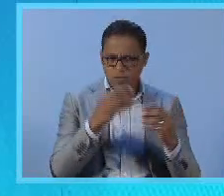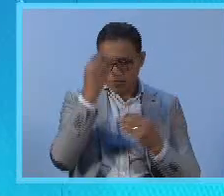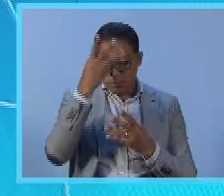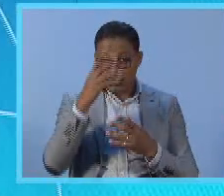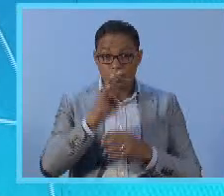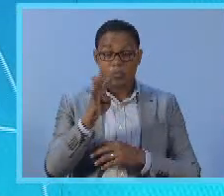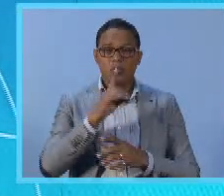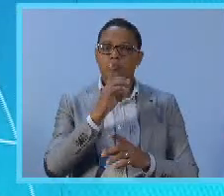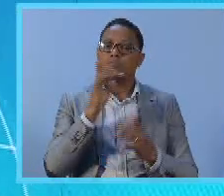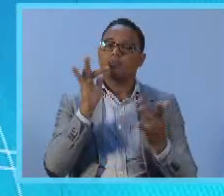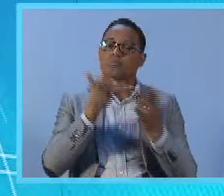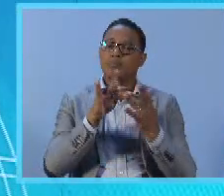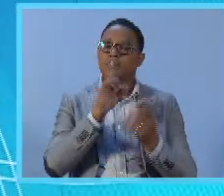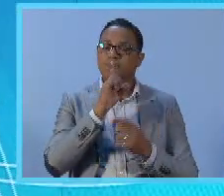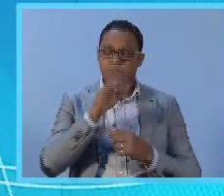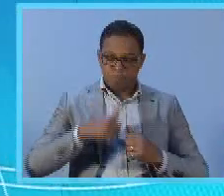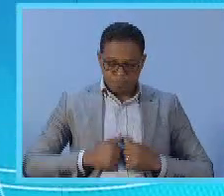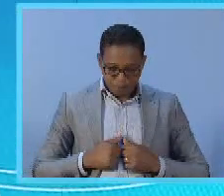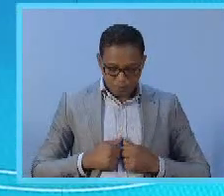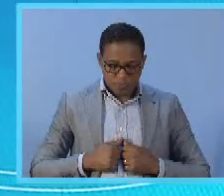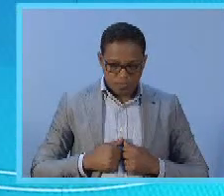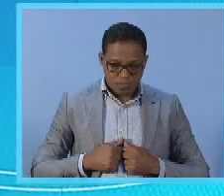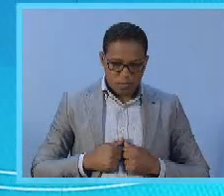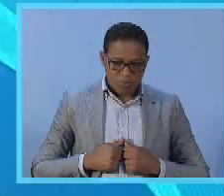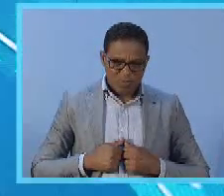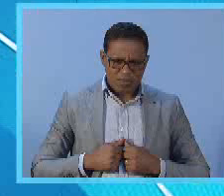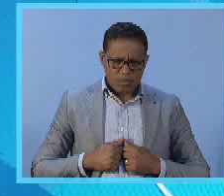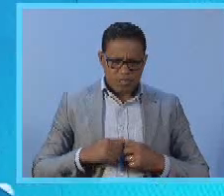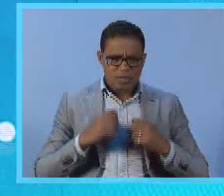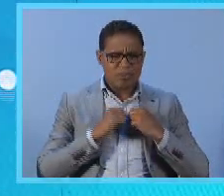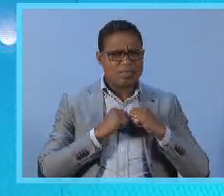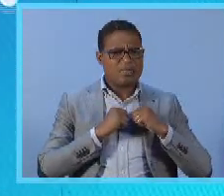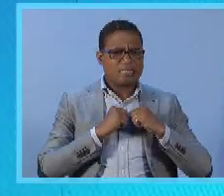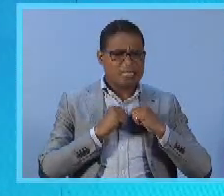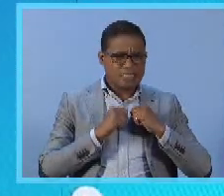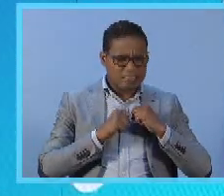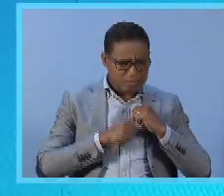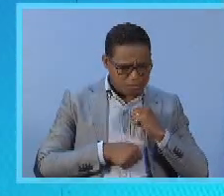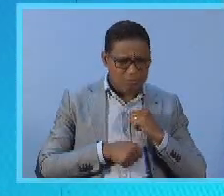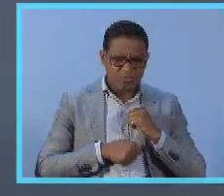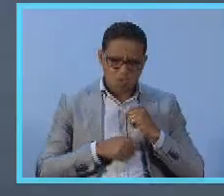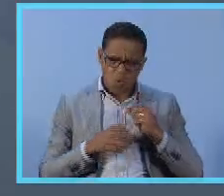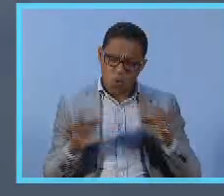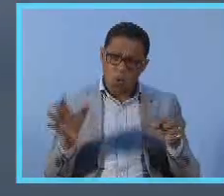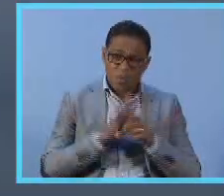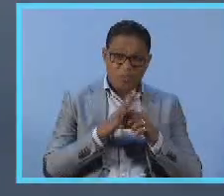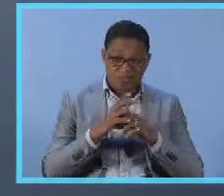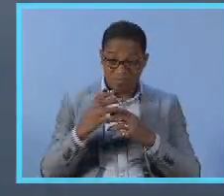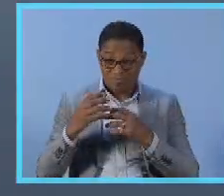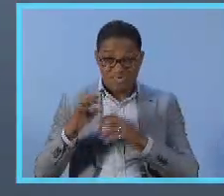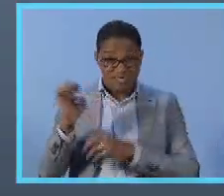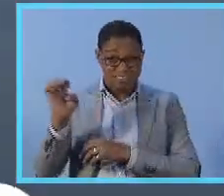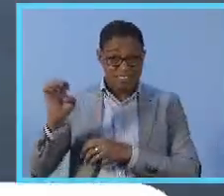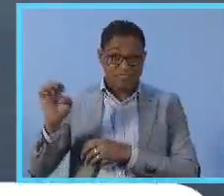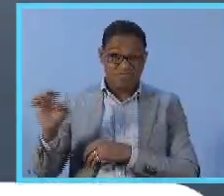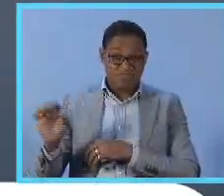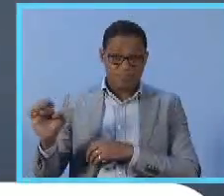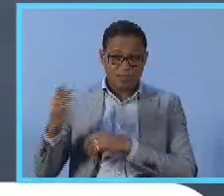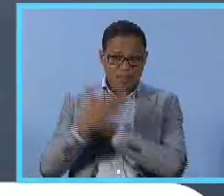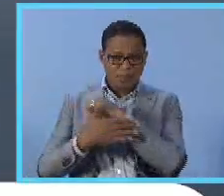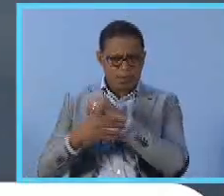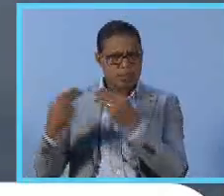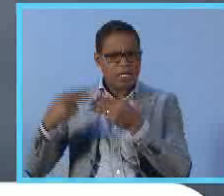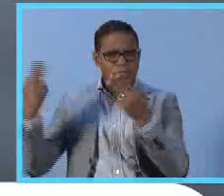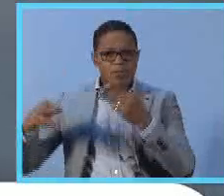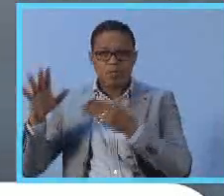4 conecta. Es un luto total, una desgracia ha acontecido en el este del país, en Atomayor del